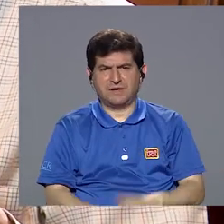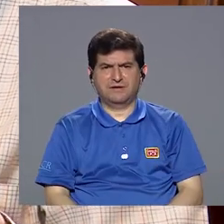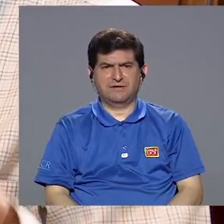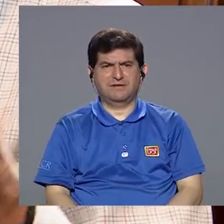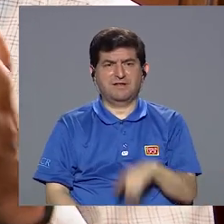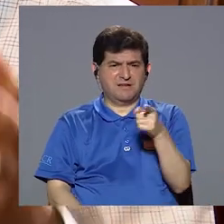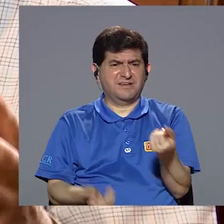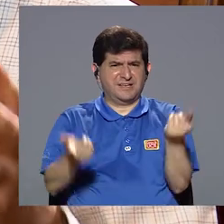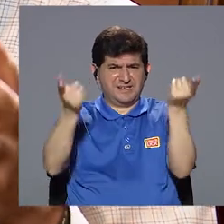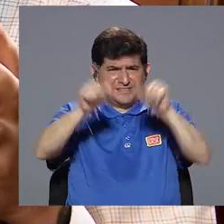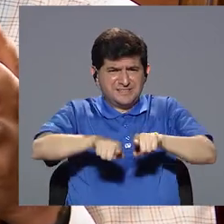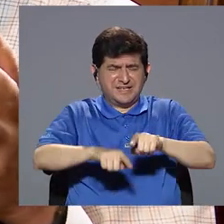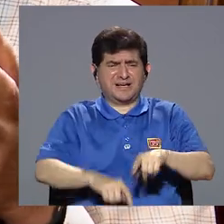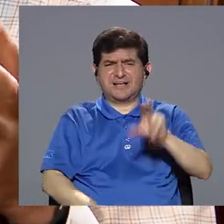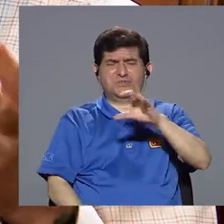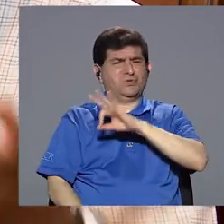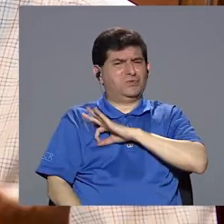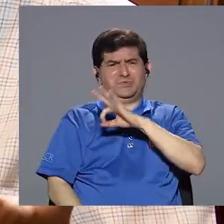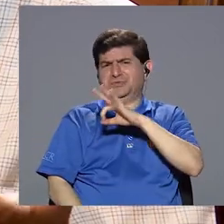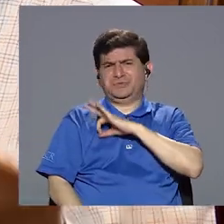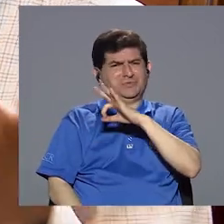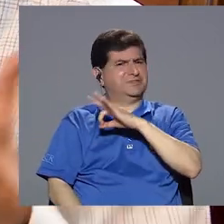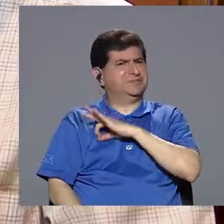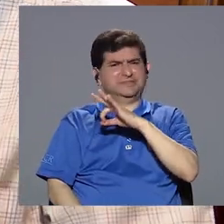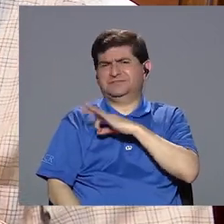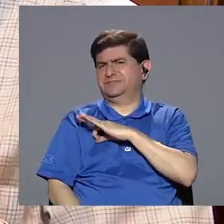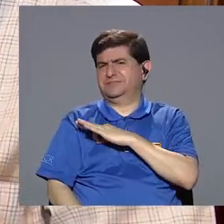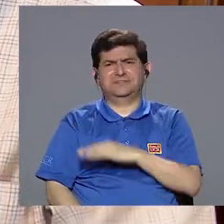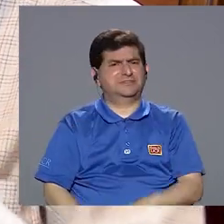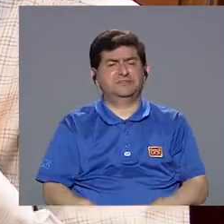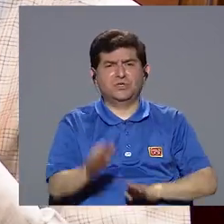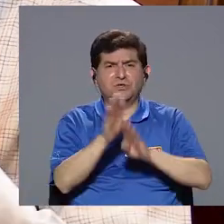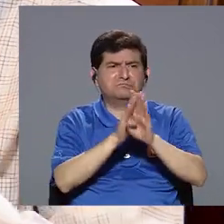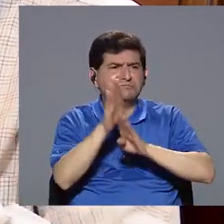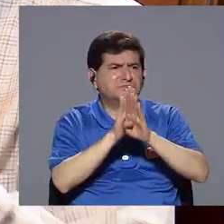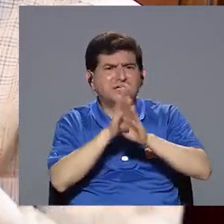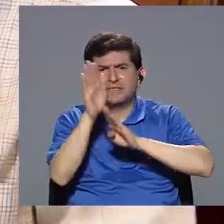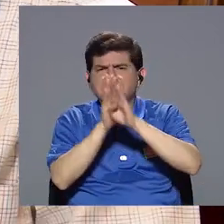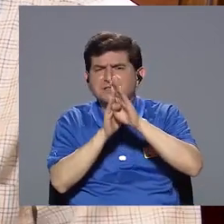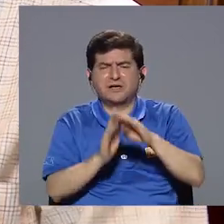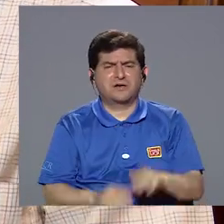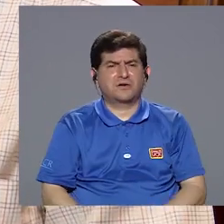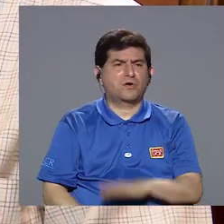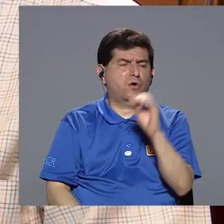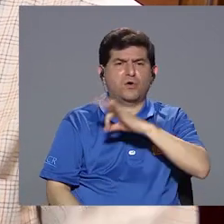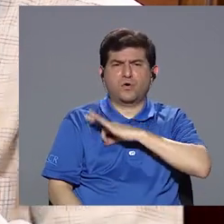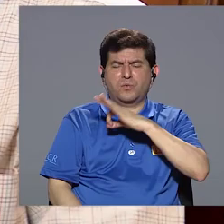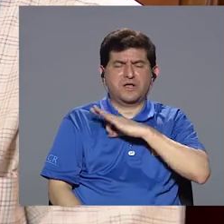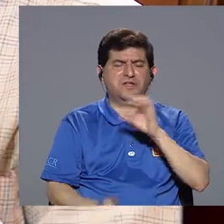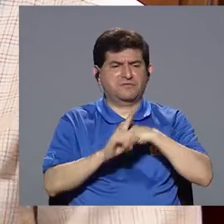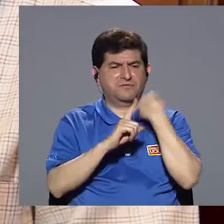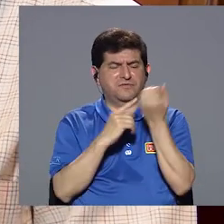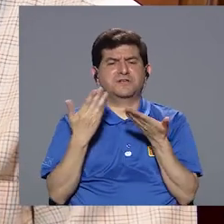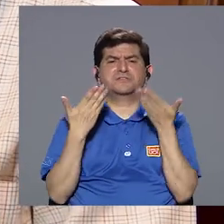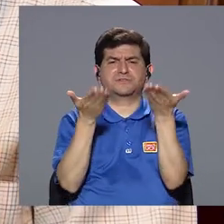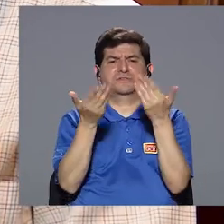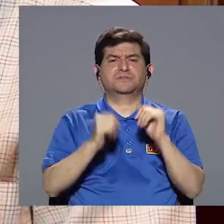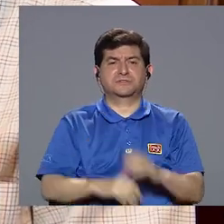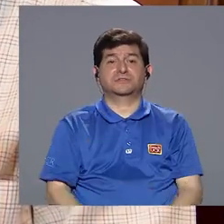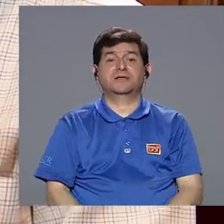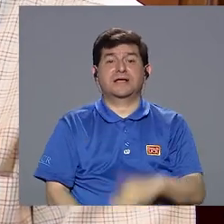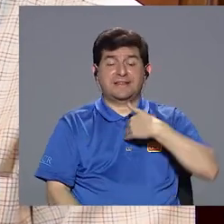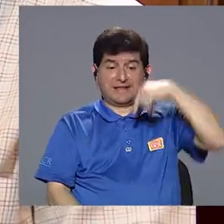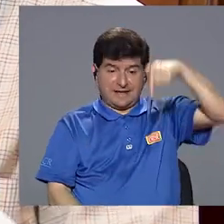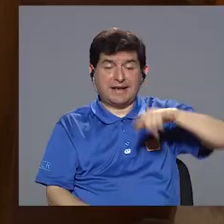nuestra sociedad que no sean beneficiarios de el desarrollo y de los beneficios que la sociedad les